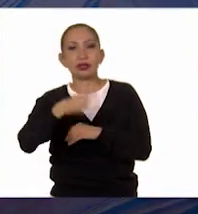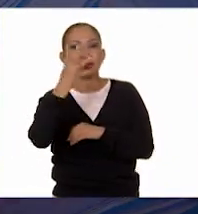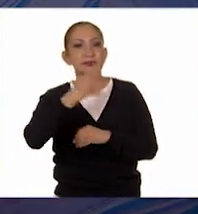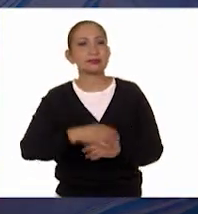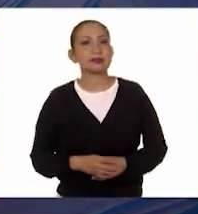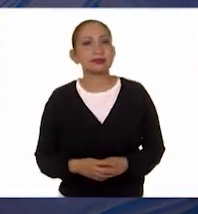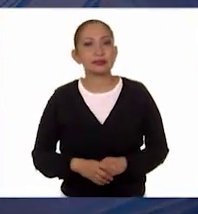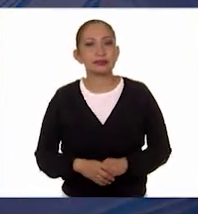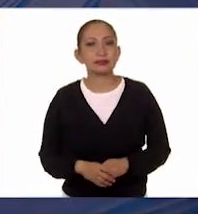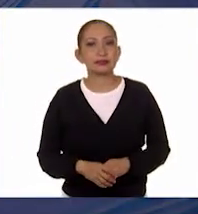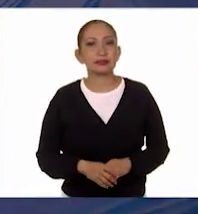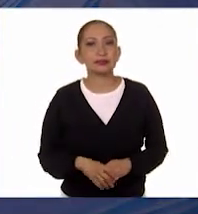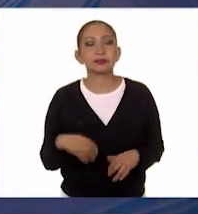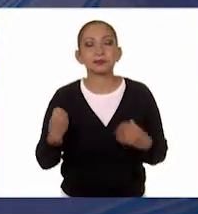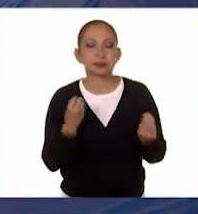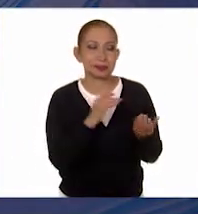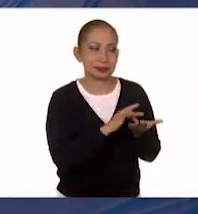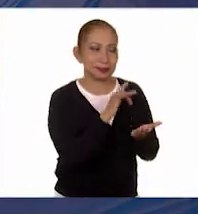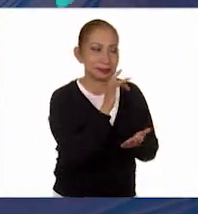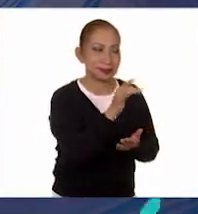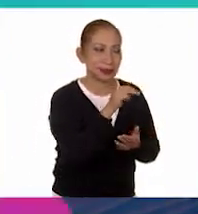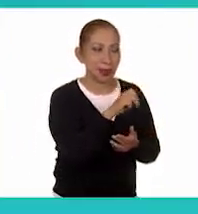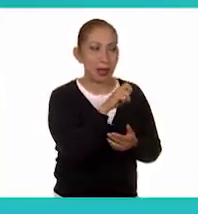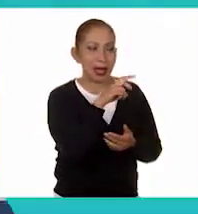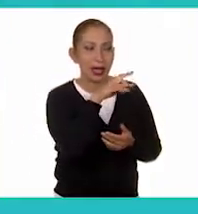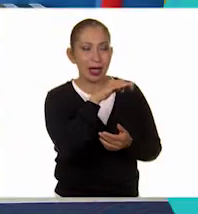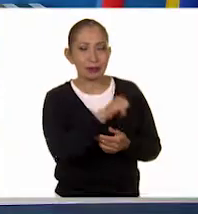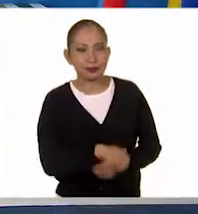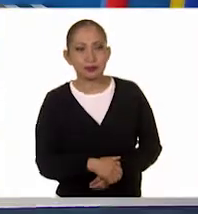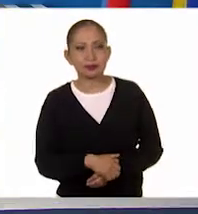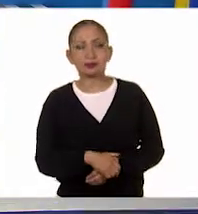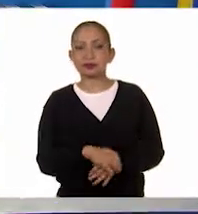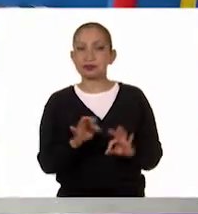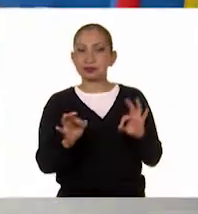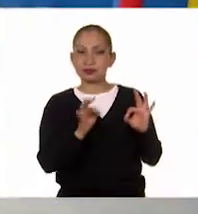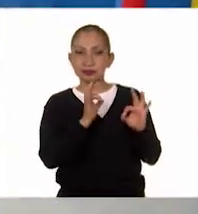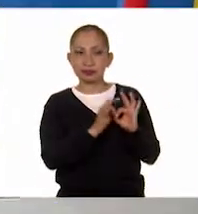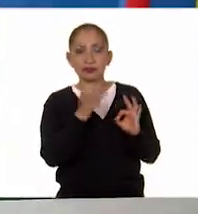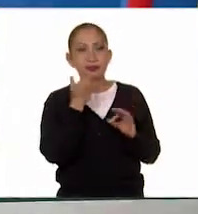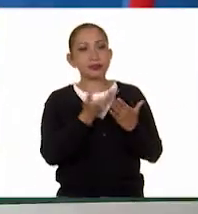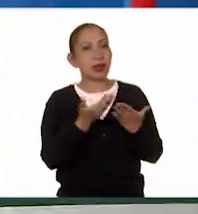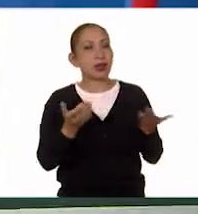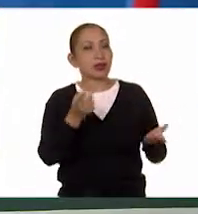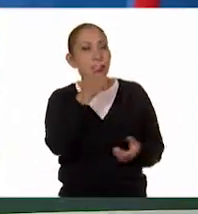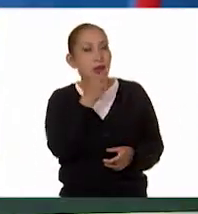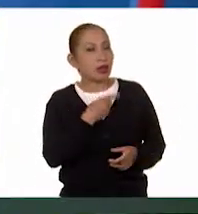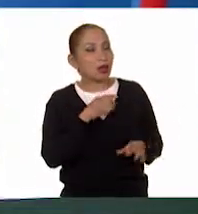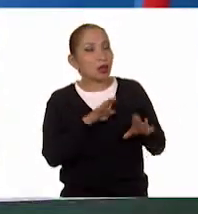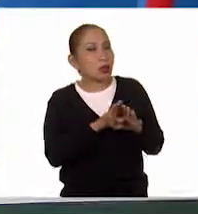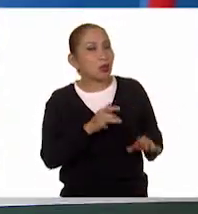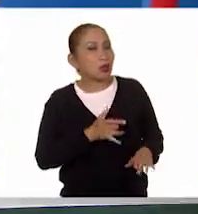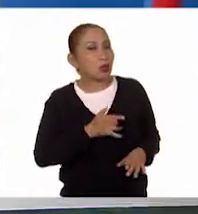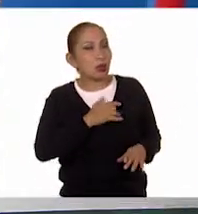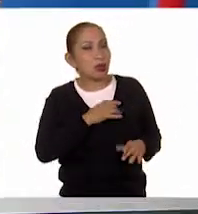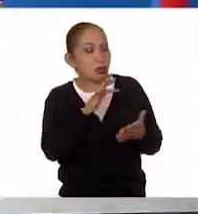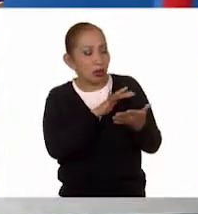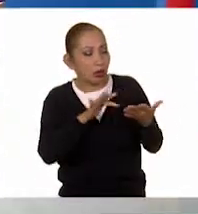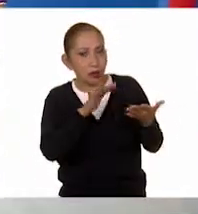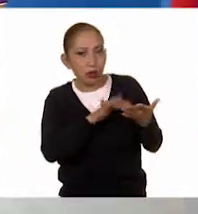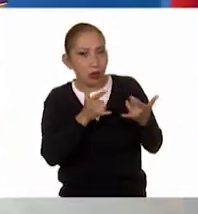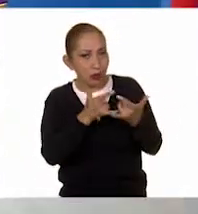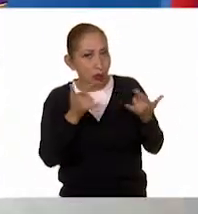214. Muchísimas gracias, María. Perfecto. Ahora dime, María, ¿cómo te sentiste al leer el